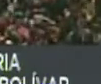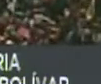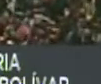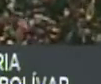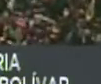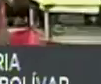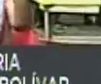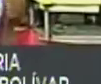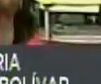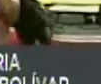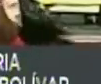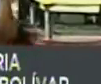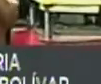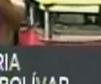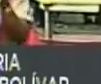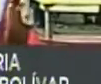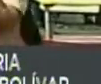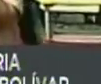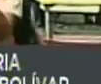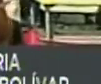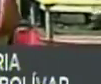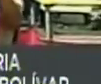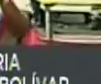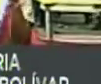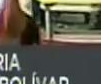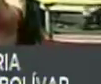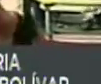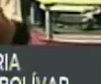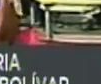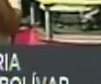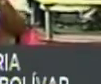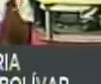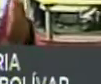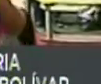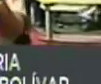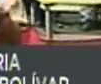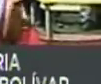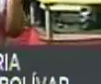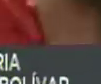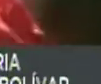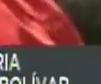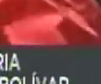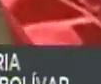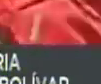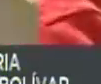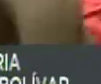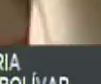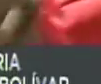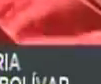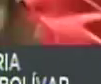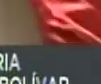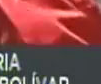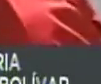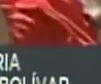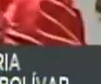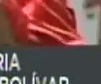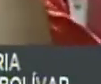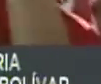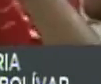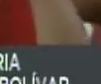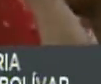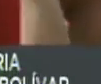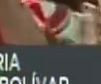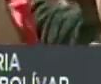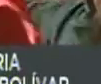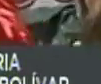candidato por el Frente Amplio de la Patria, Nicolás Maduro Moros, que el día de hoy ha iniciado su campaña